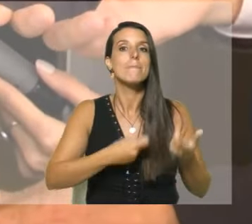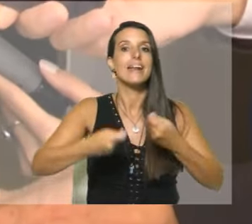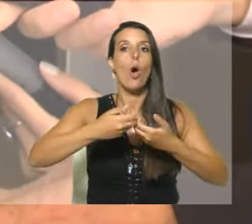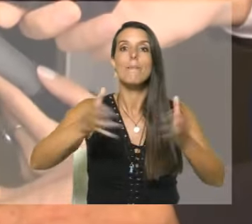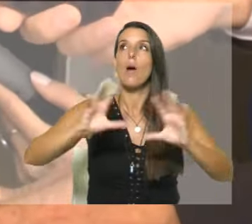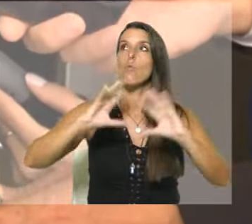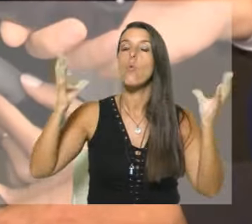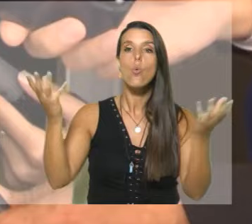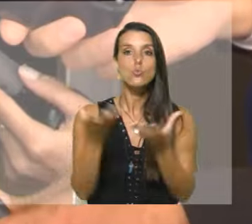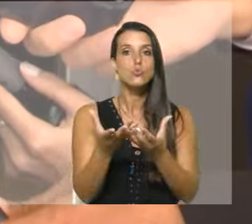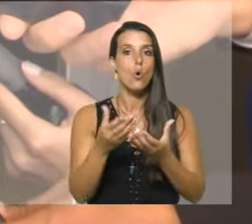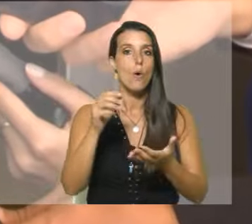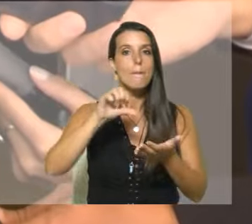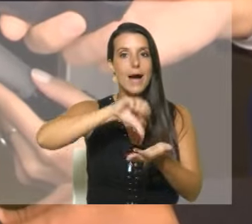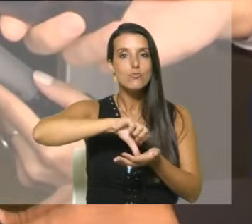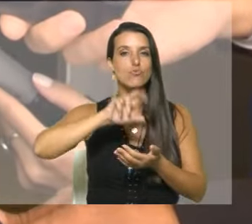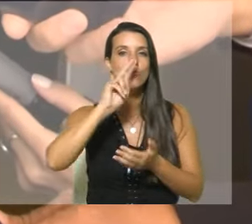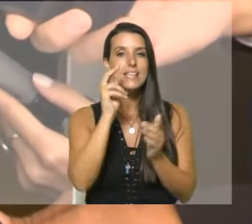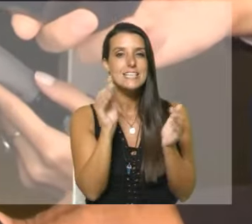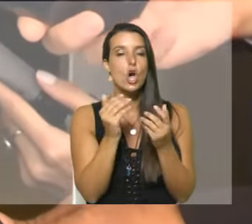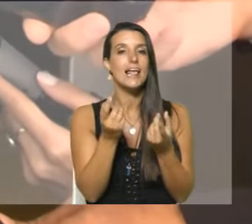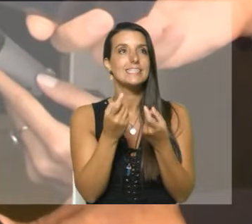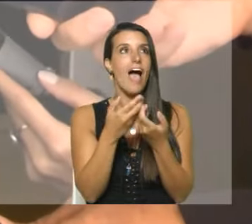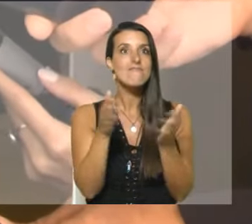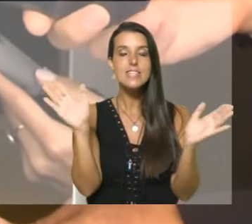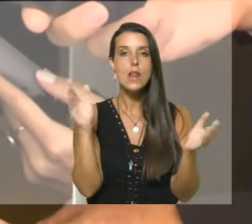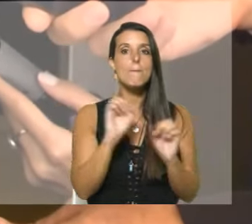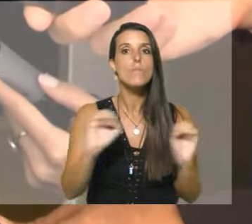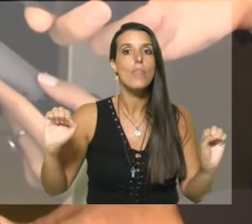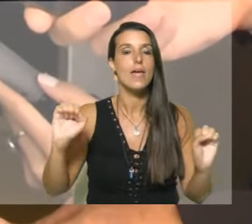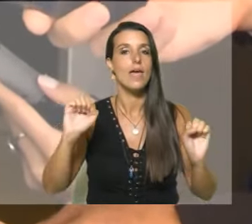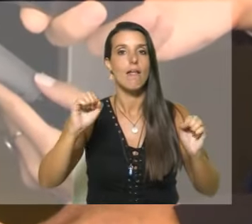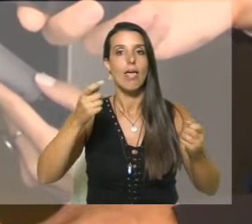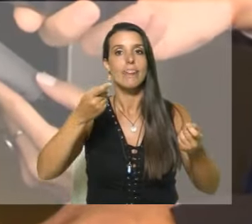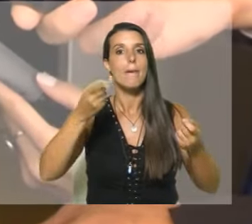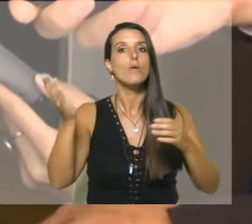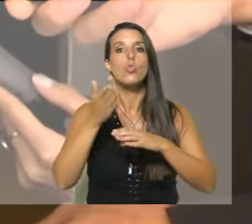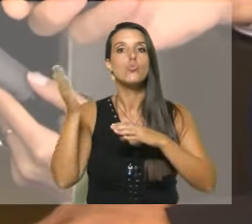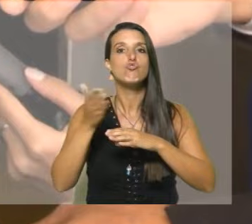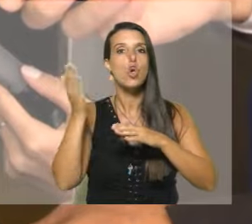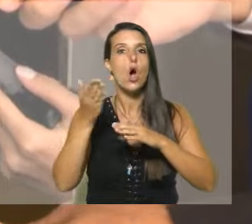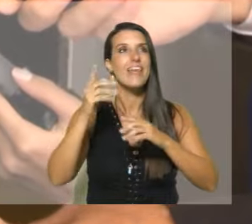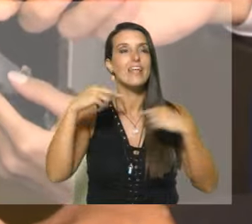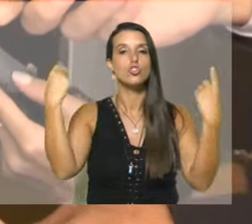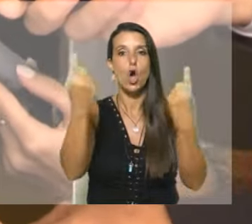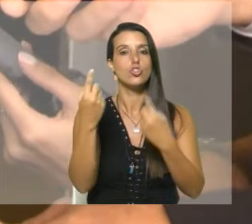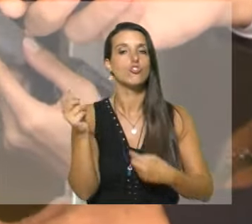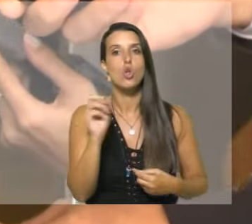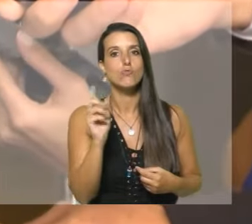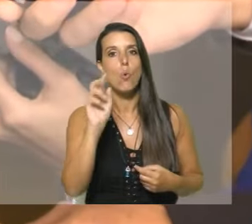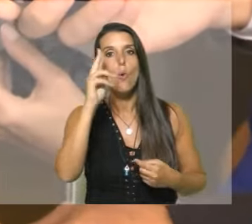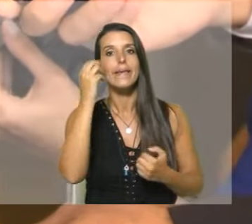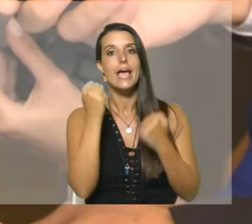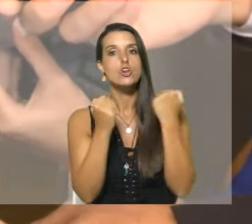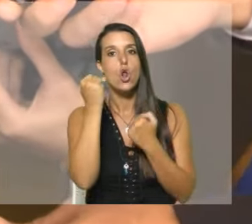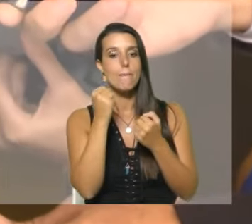mundo. Un país como nosotros, un país pequeño, necesita abrirse al mundo para poder ser parte de las cadenas productivas. Nosotros no vamos a tener una